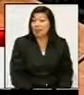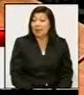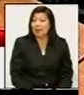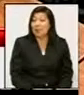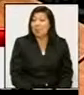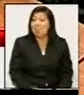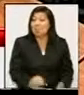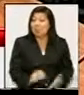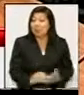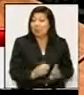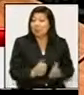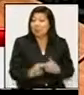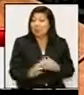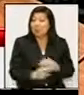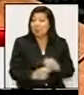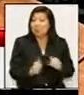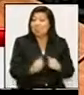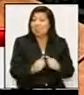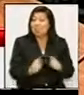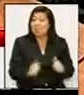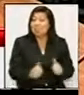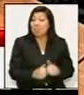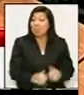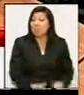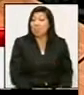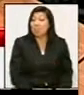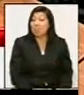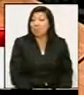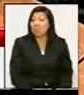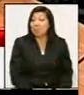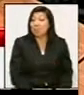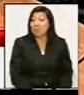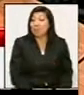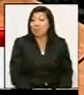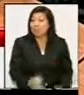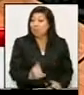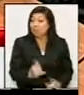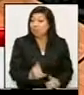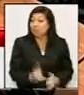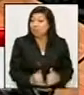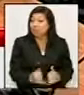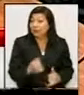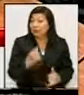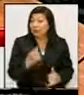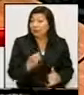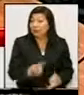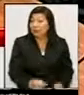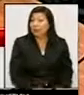aquello más adecuado para el país y el modelo implementado, hemos terminado desvencijando y